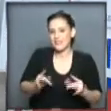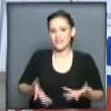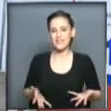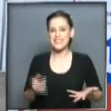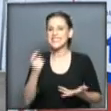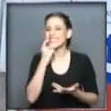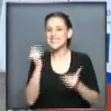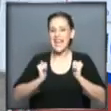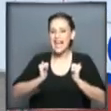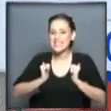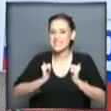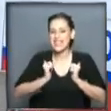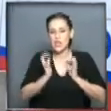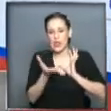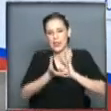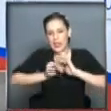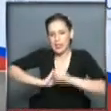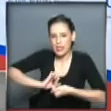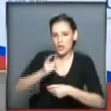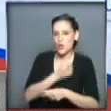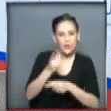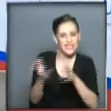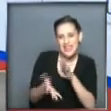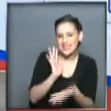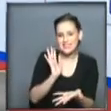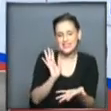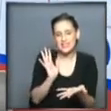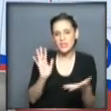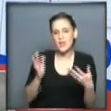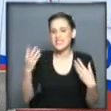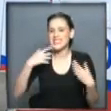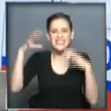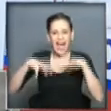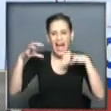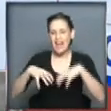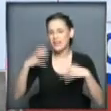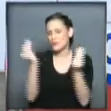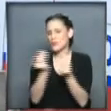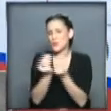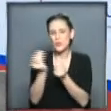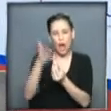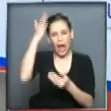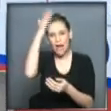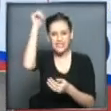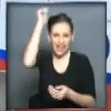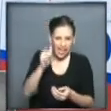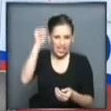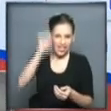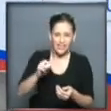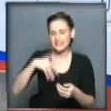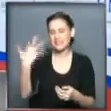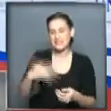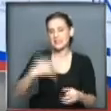entre los asientos y no, sí, mucha sangre, un corte de cabeza,